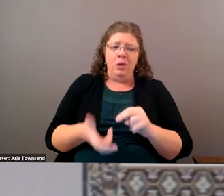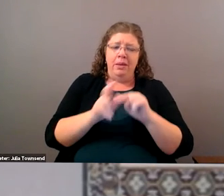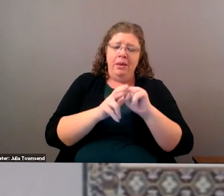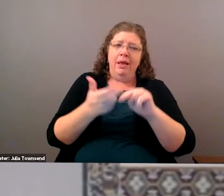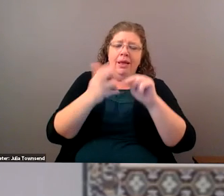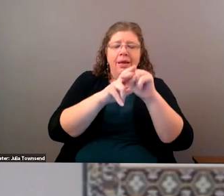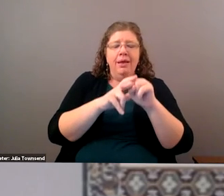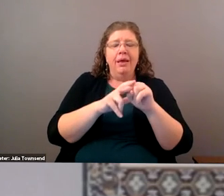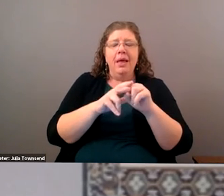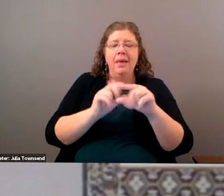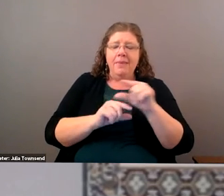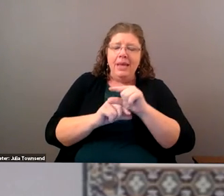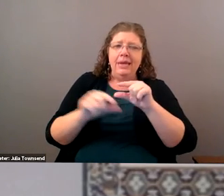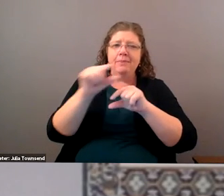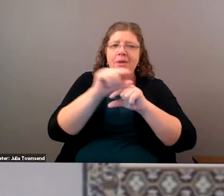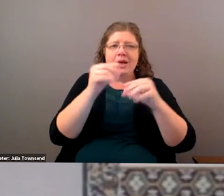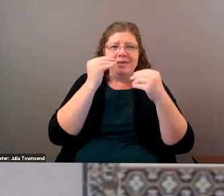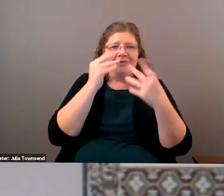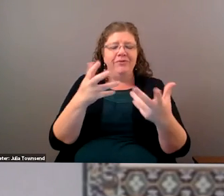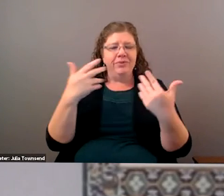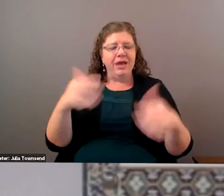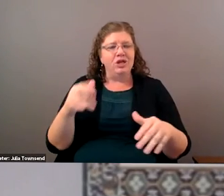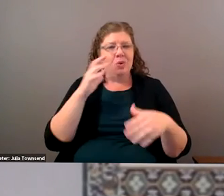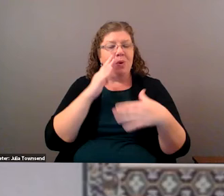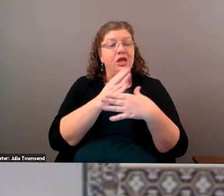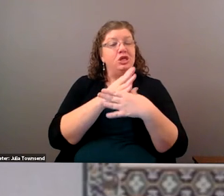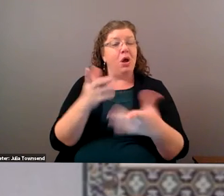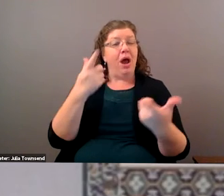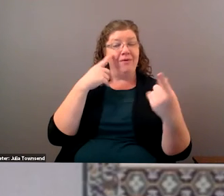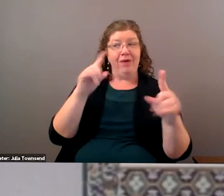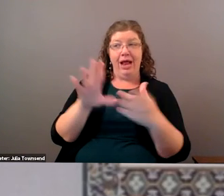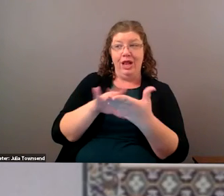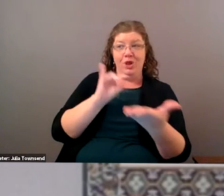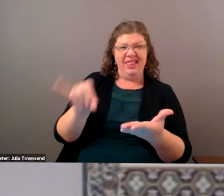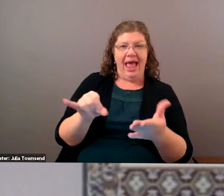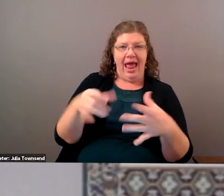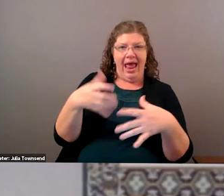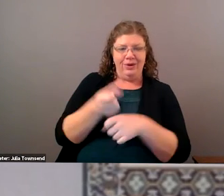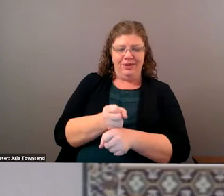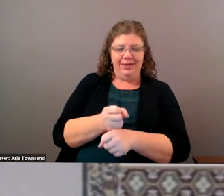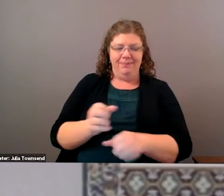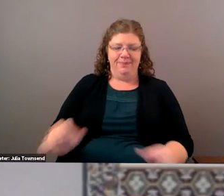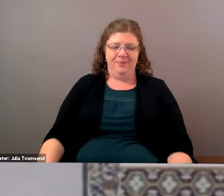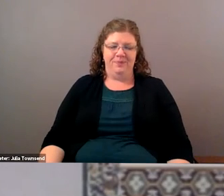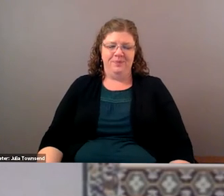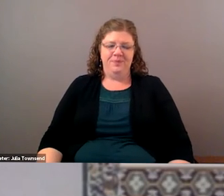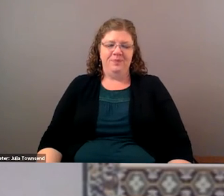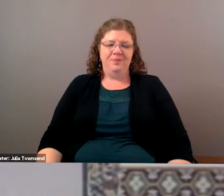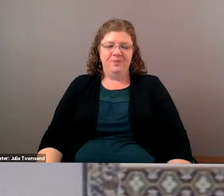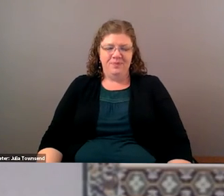esos bloques de información, es importante conocer todos estos acrónimos. Gracias. ¿Algún otro comentario?